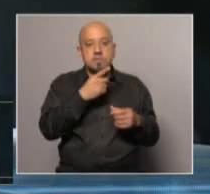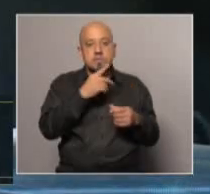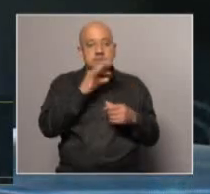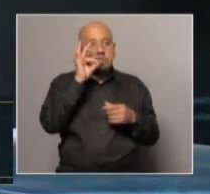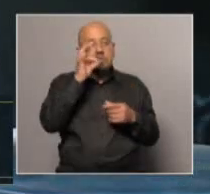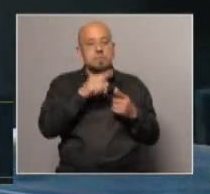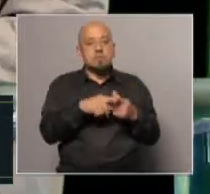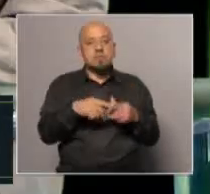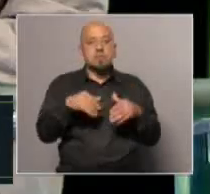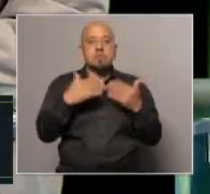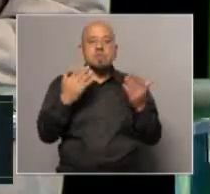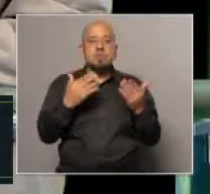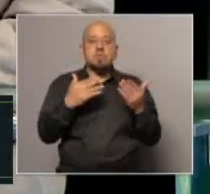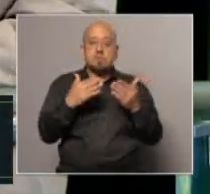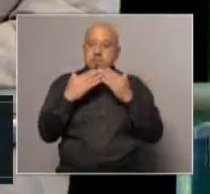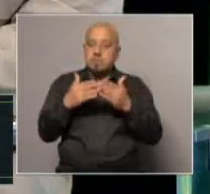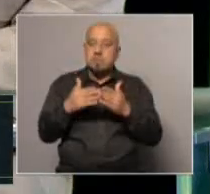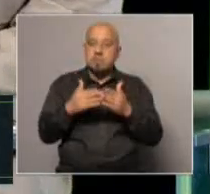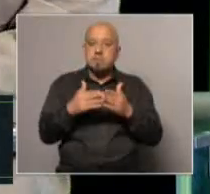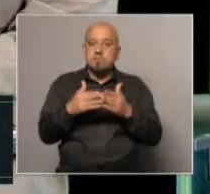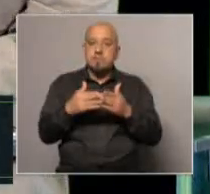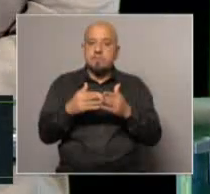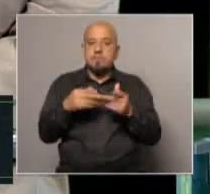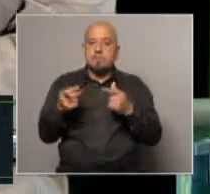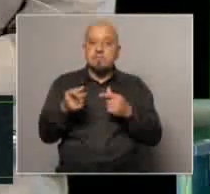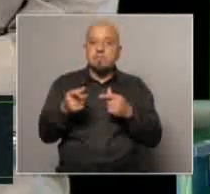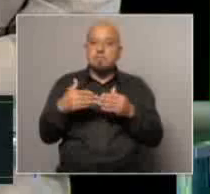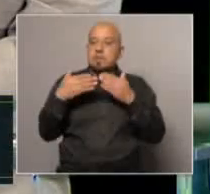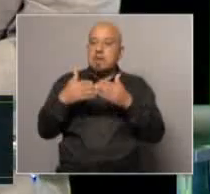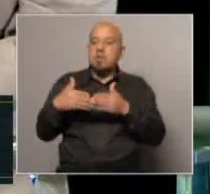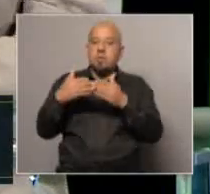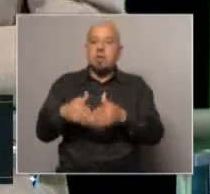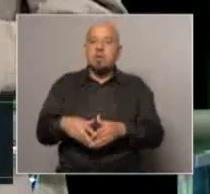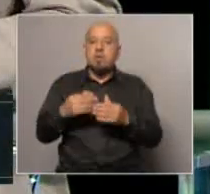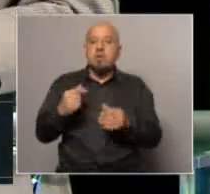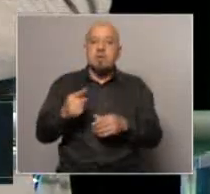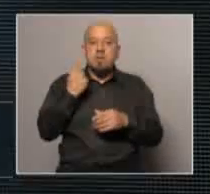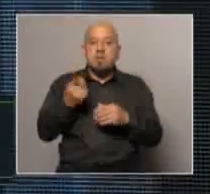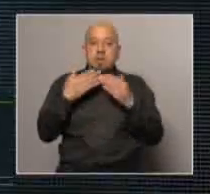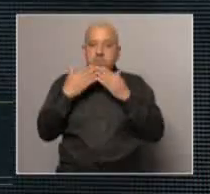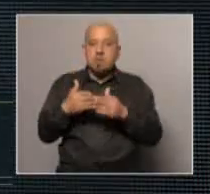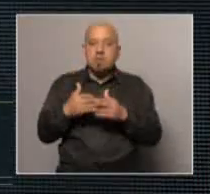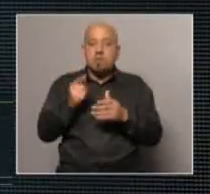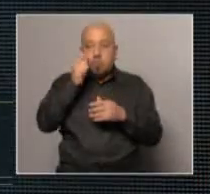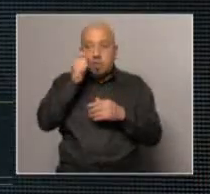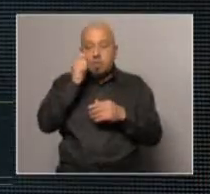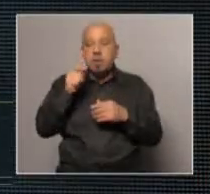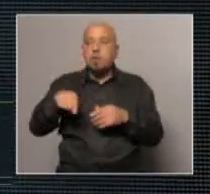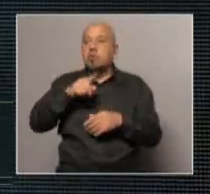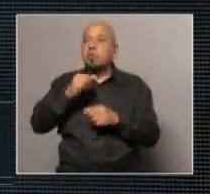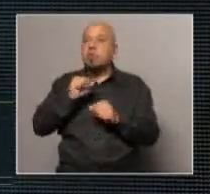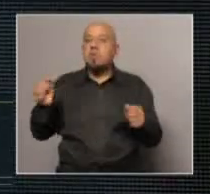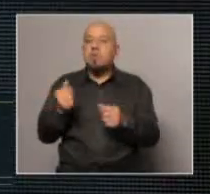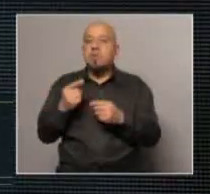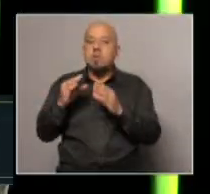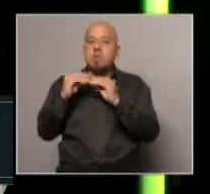ejemplo. Pero preguntale a cualquier taxista que levante gente en los cruceros. Es una de las primeras preguntas que hace una cantidad de turistas. Che, ¿dónde pongo ese marihuana?